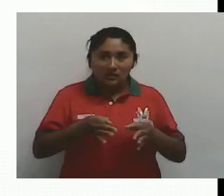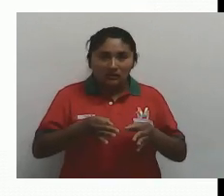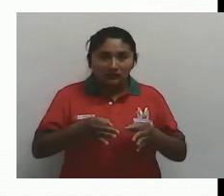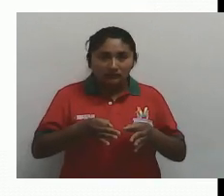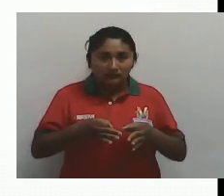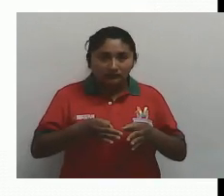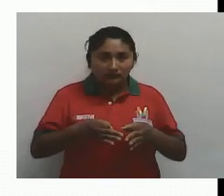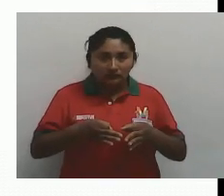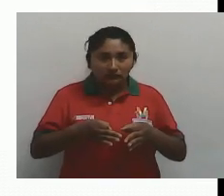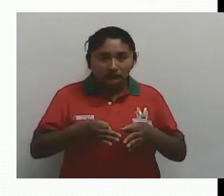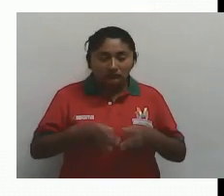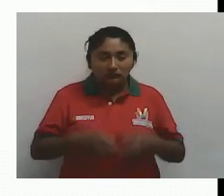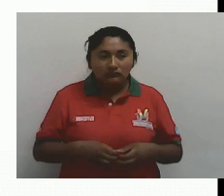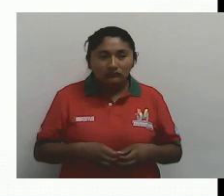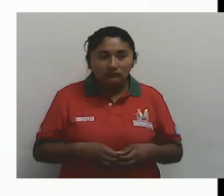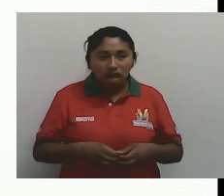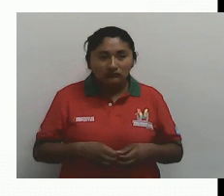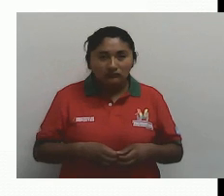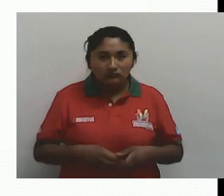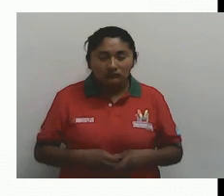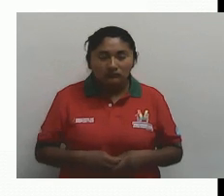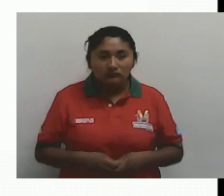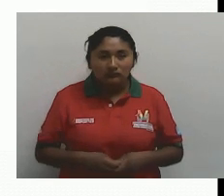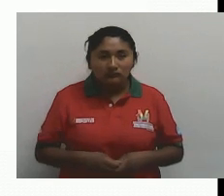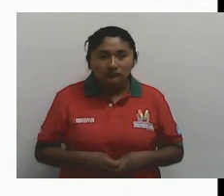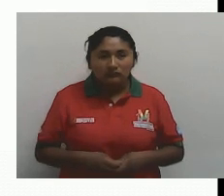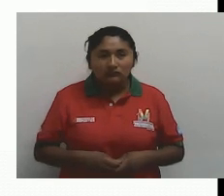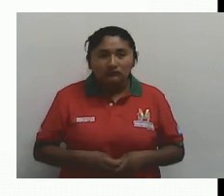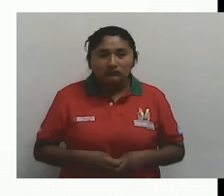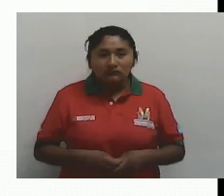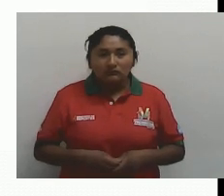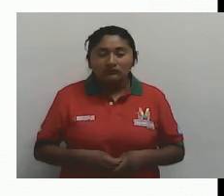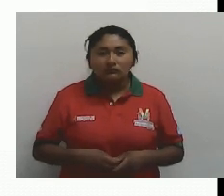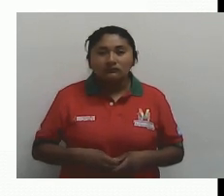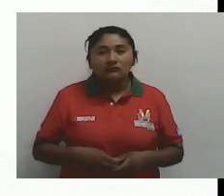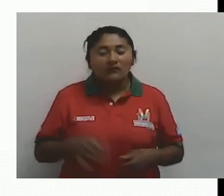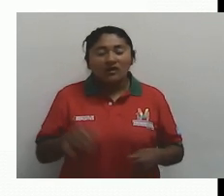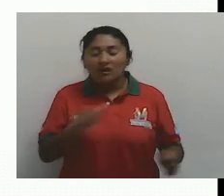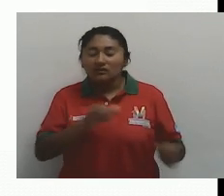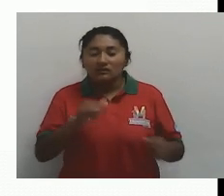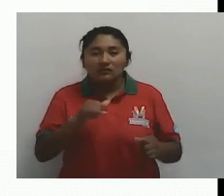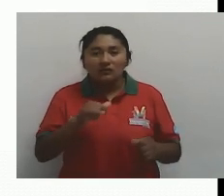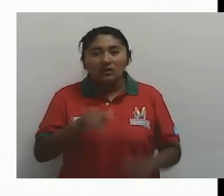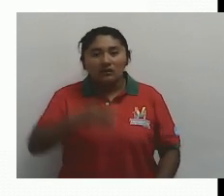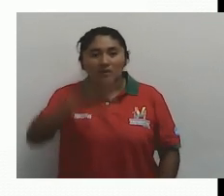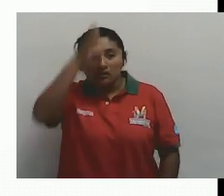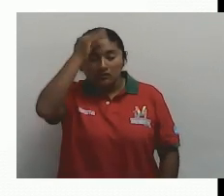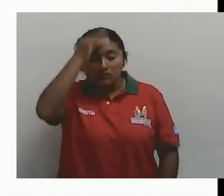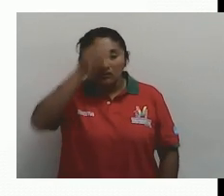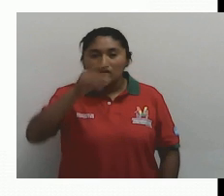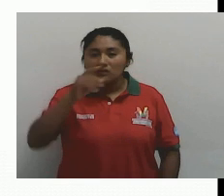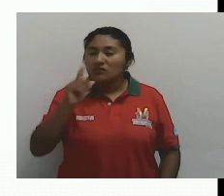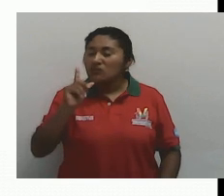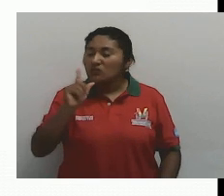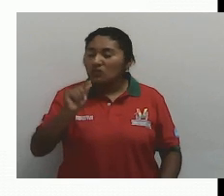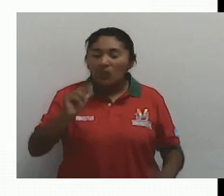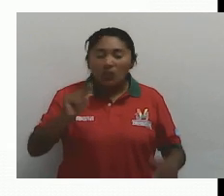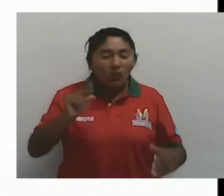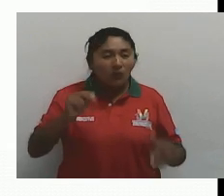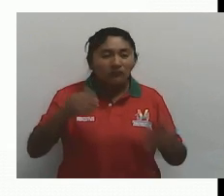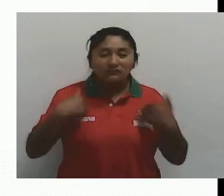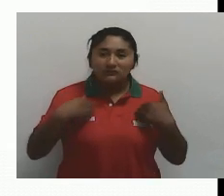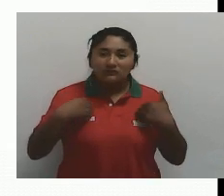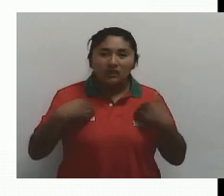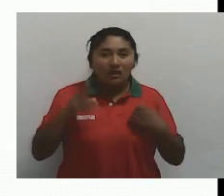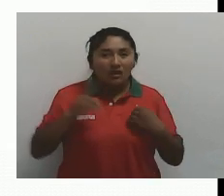tienen, los que no son de media pierna. Es lo mismo, en varones no puede haber cierres. Hay algunas mallas que todavía están